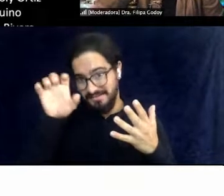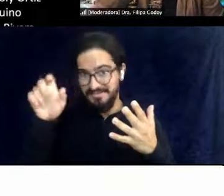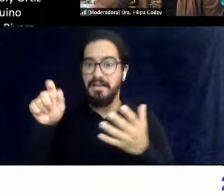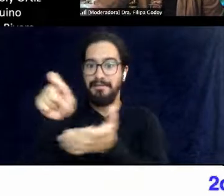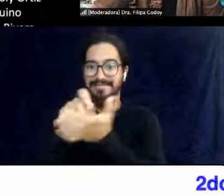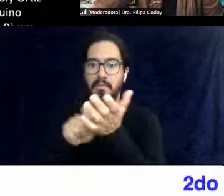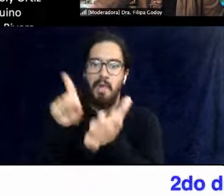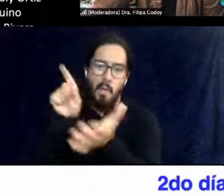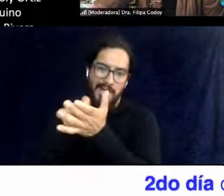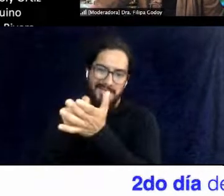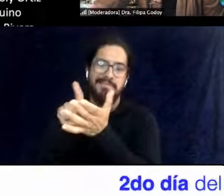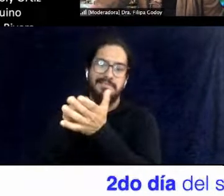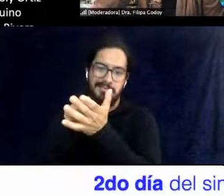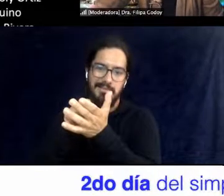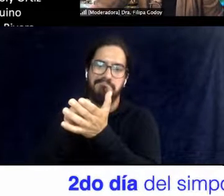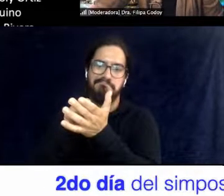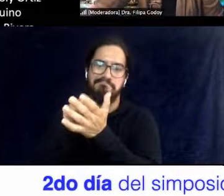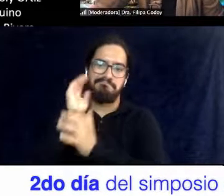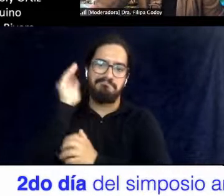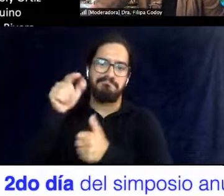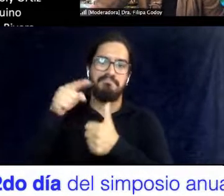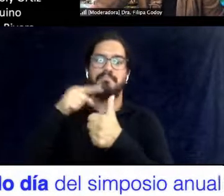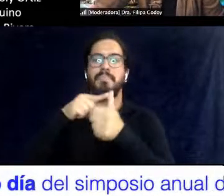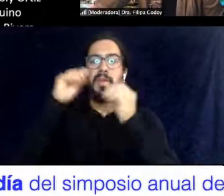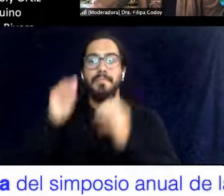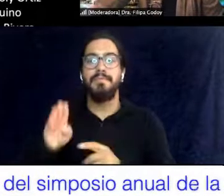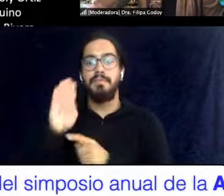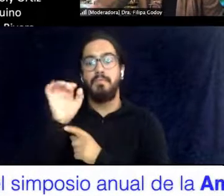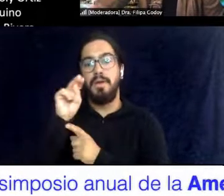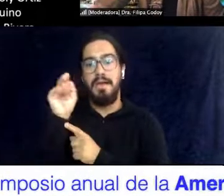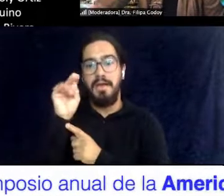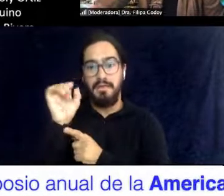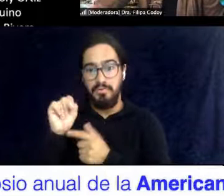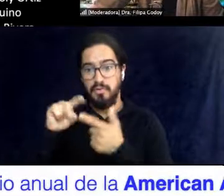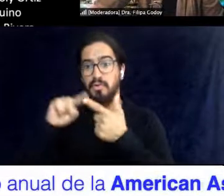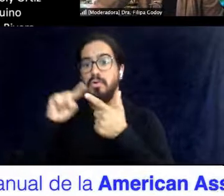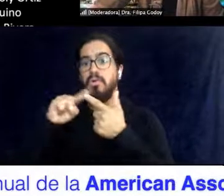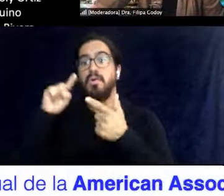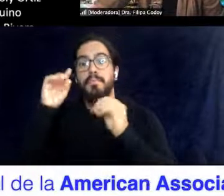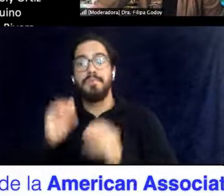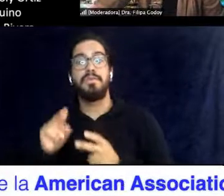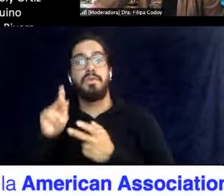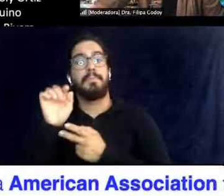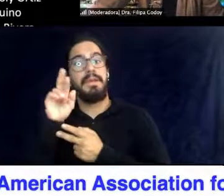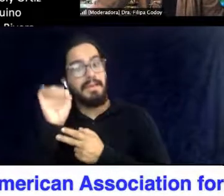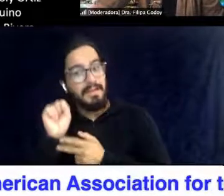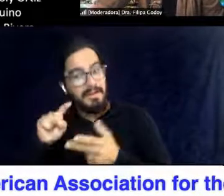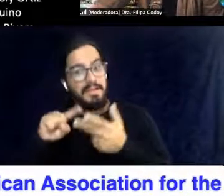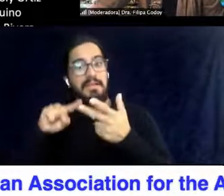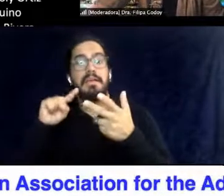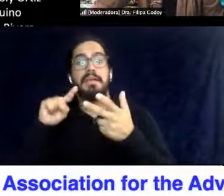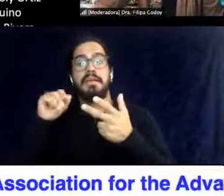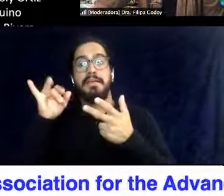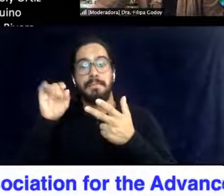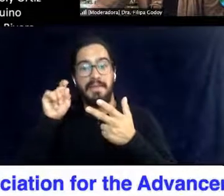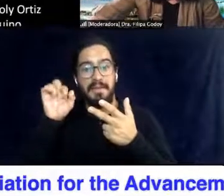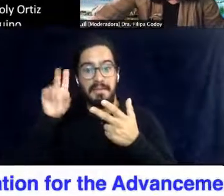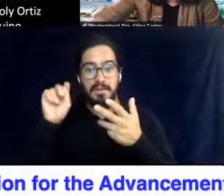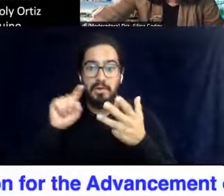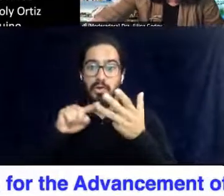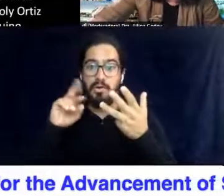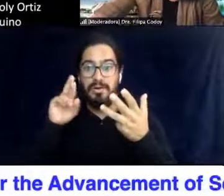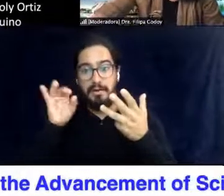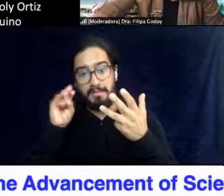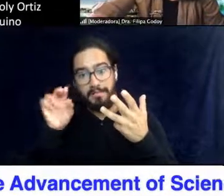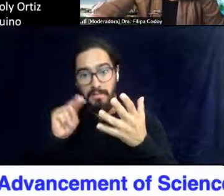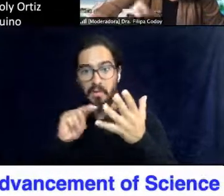el meeting de hoy, el profesor Bolaños, la profesora Pérez, Gilberto Guevara, Ramón Gómez, Marianyoly,